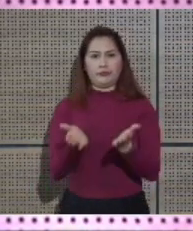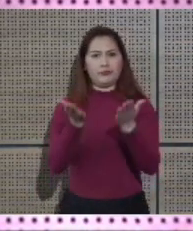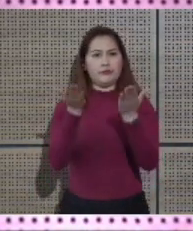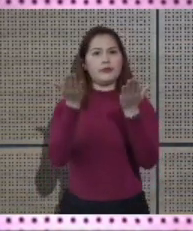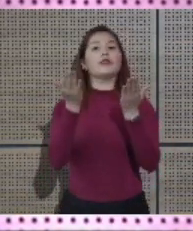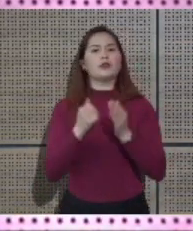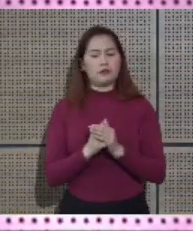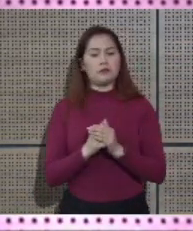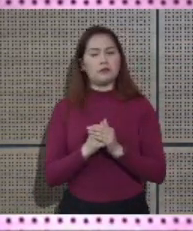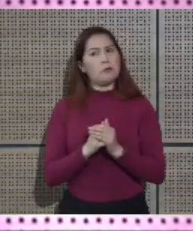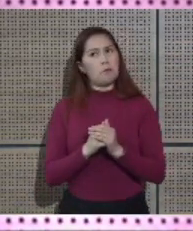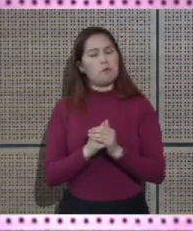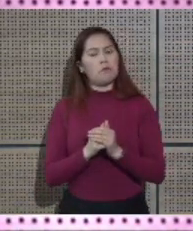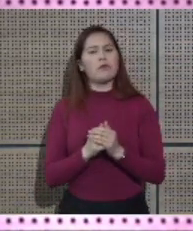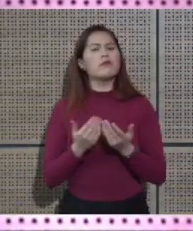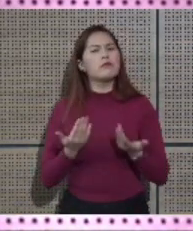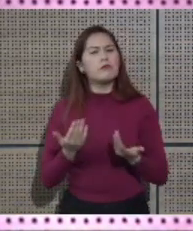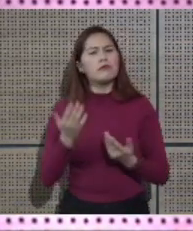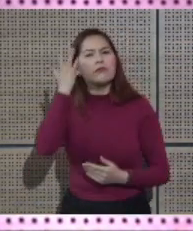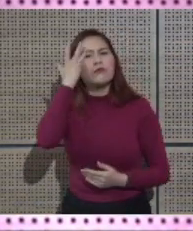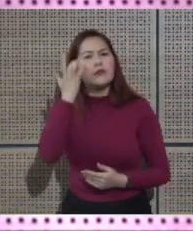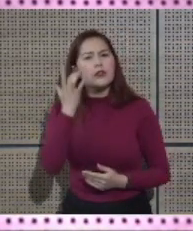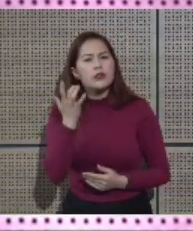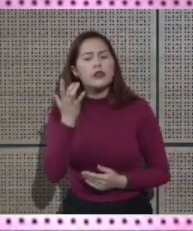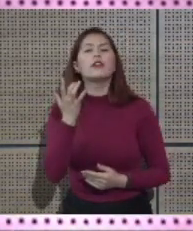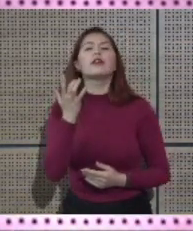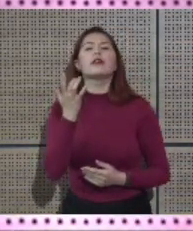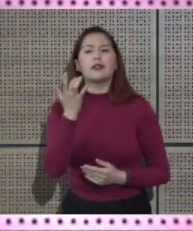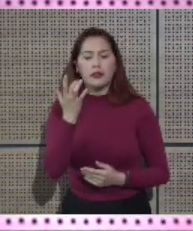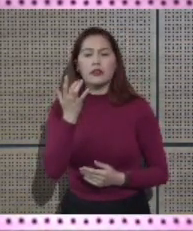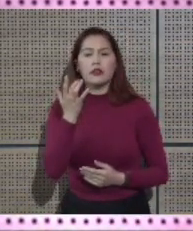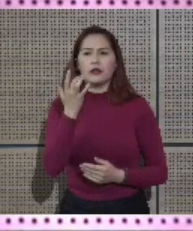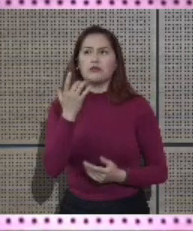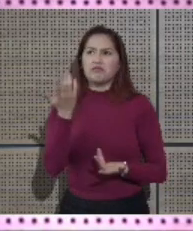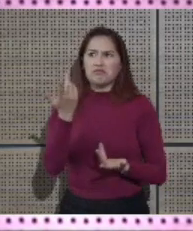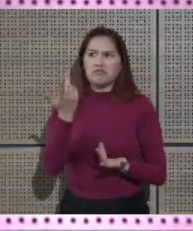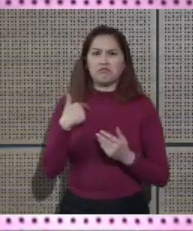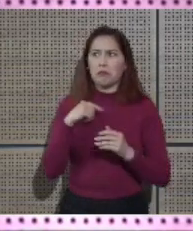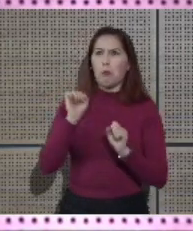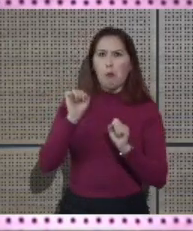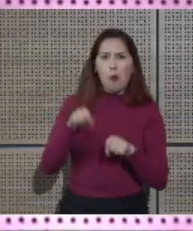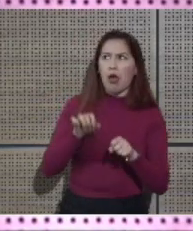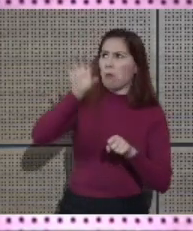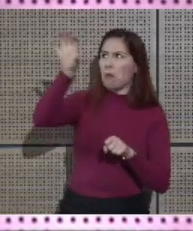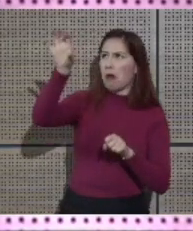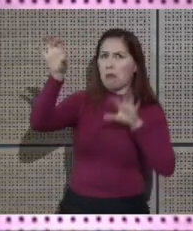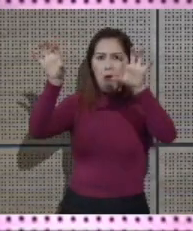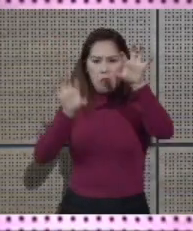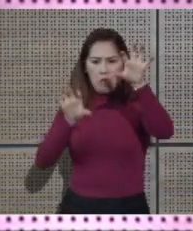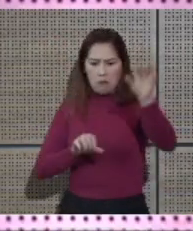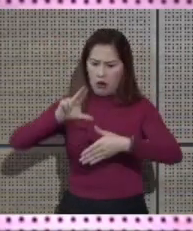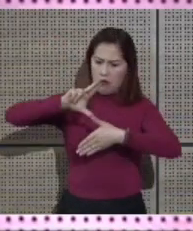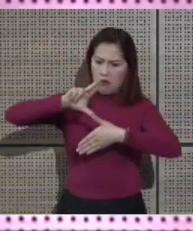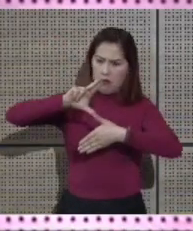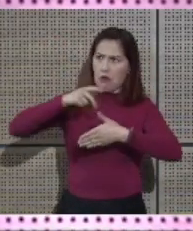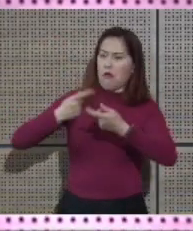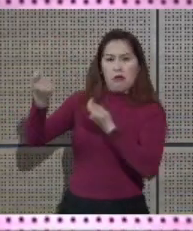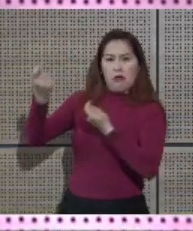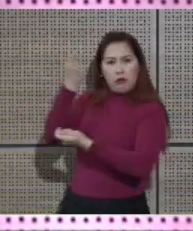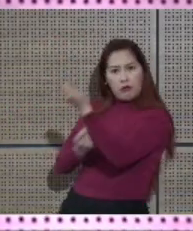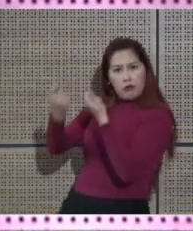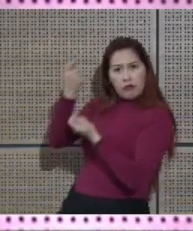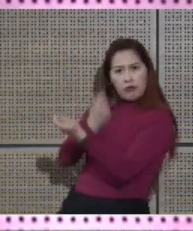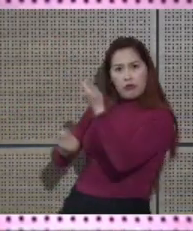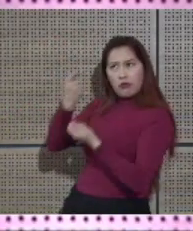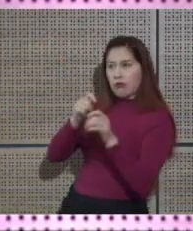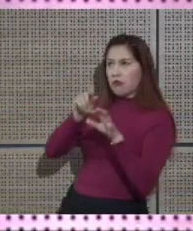básicamente por una situación del mercado internacional muy favorable con los precios de los productos que nosotros tenemos, que